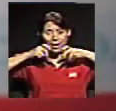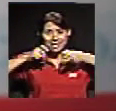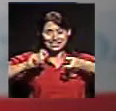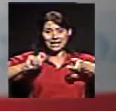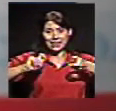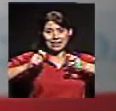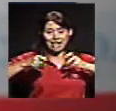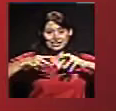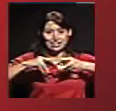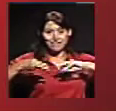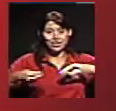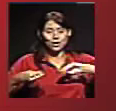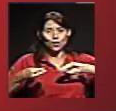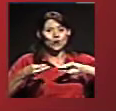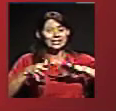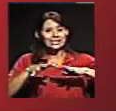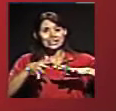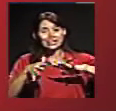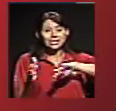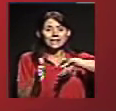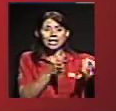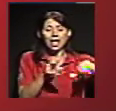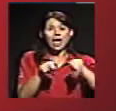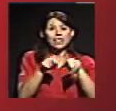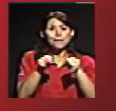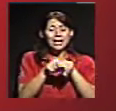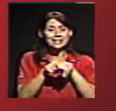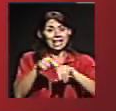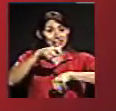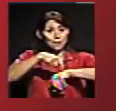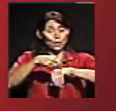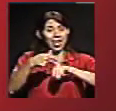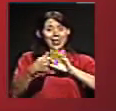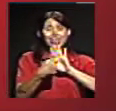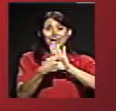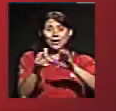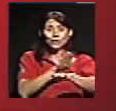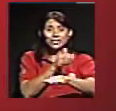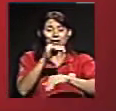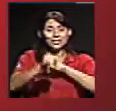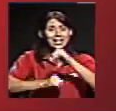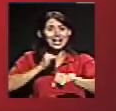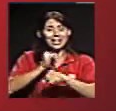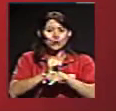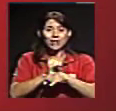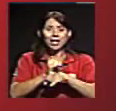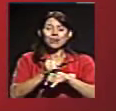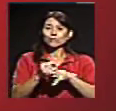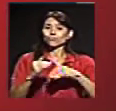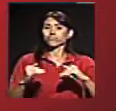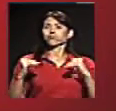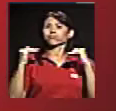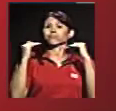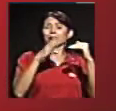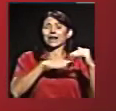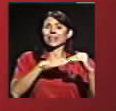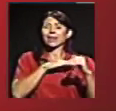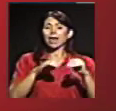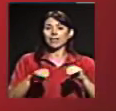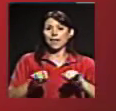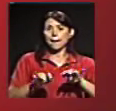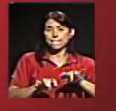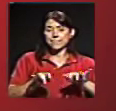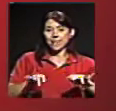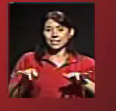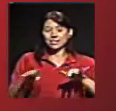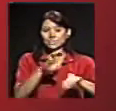además, la temporada de conciertos internacionales procura elevar la calidad pianística en Costa Rica. Esos